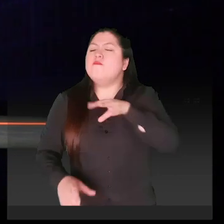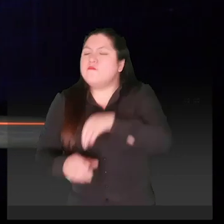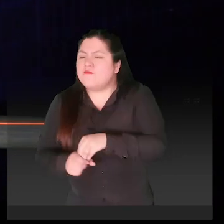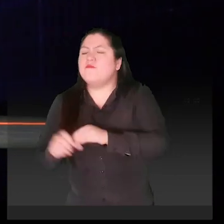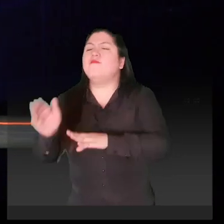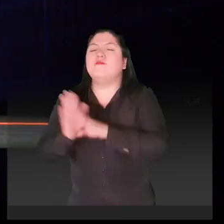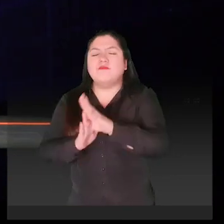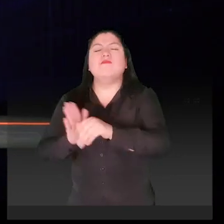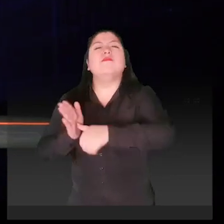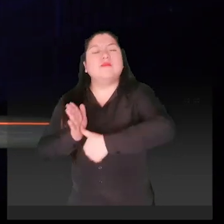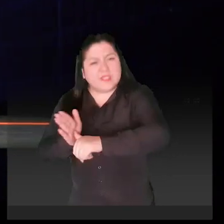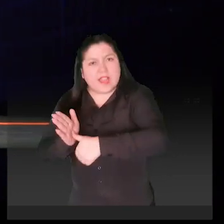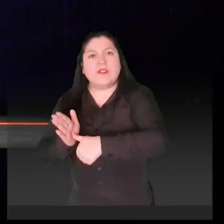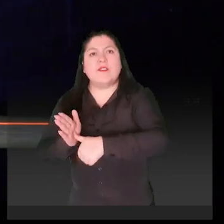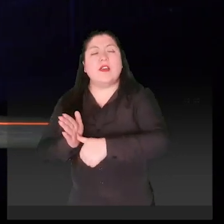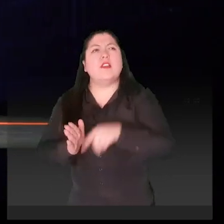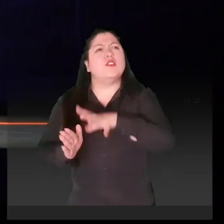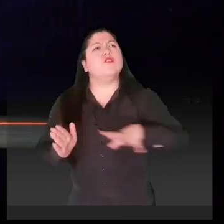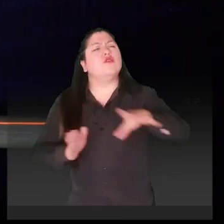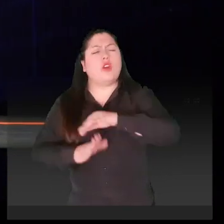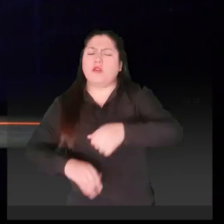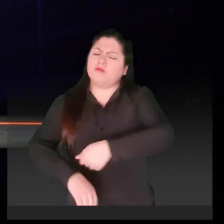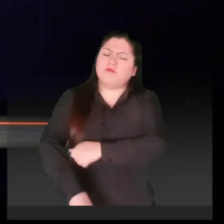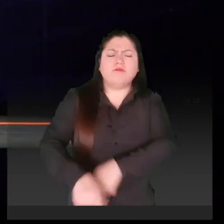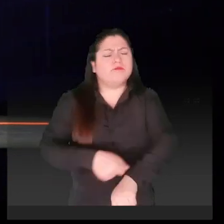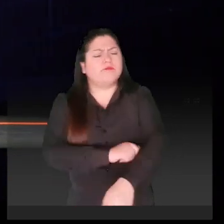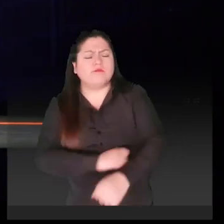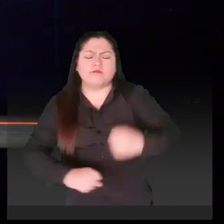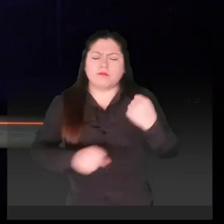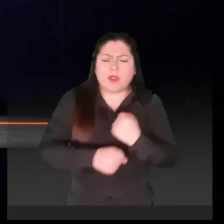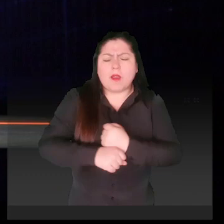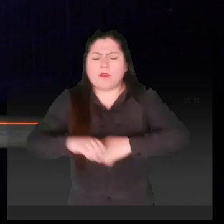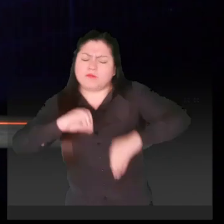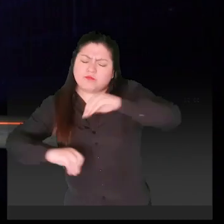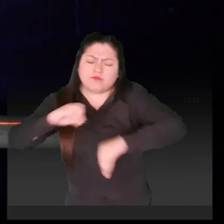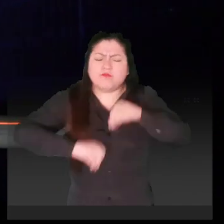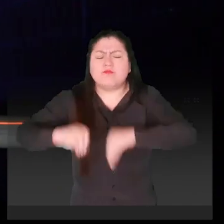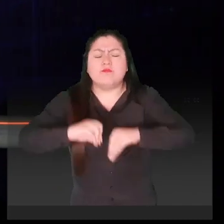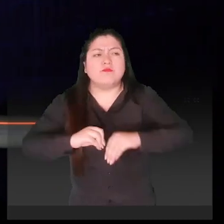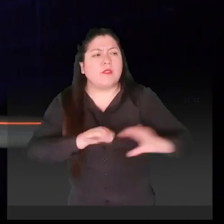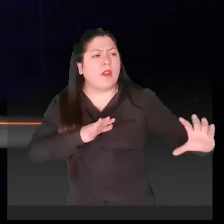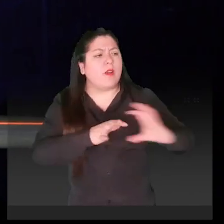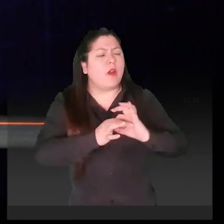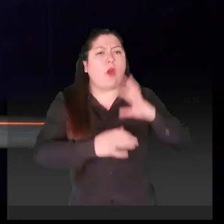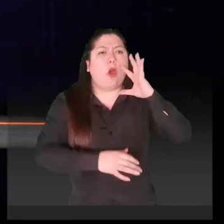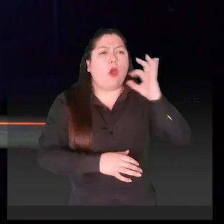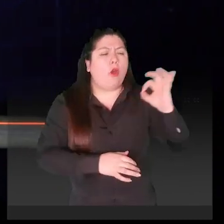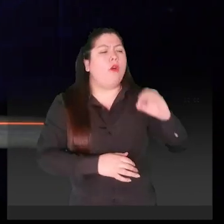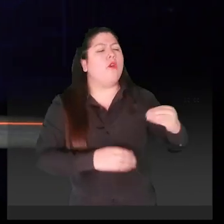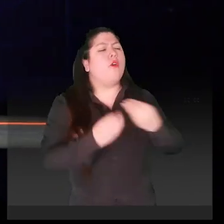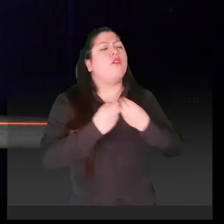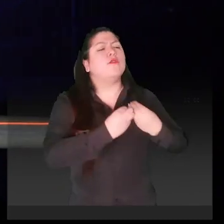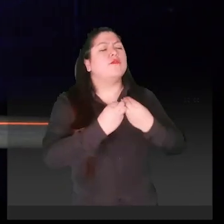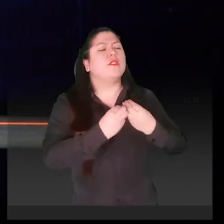de esos avances, y por eso le hemos puesto todo el empeño. Hemos trabajado de la mano con el consejero